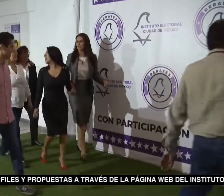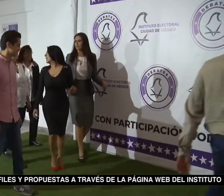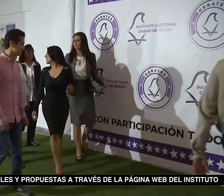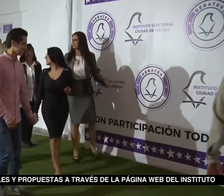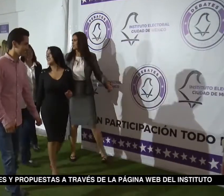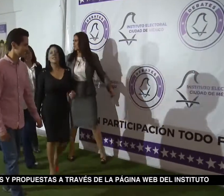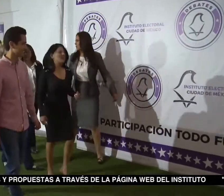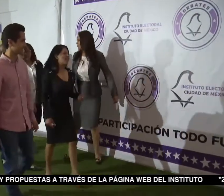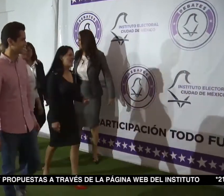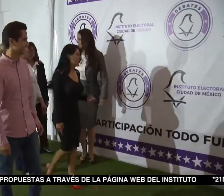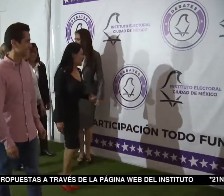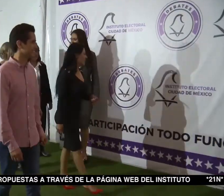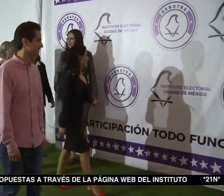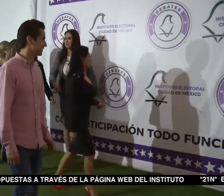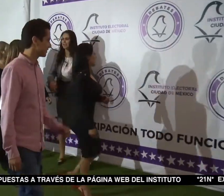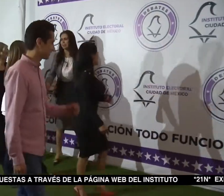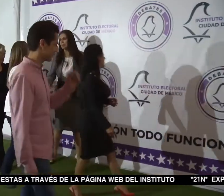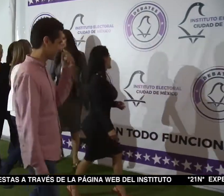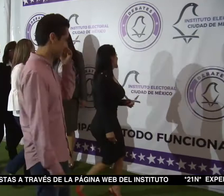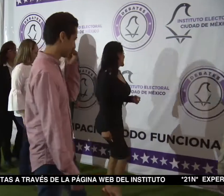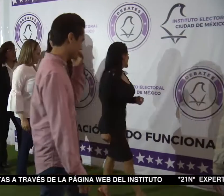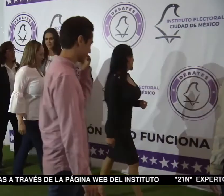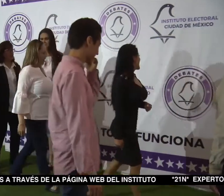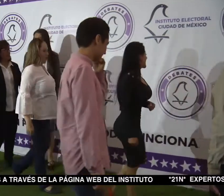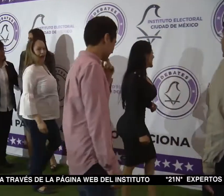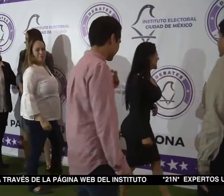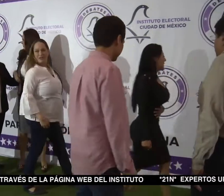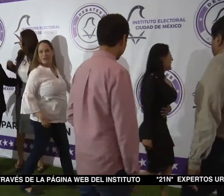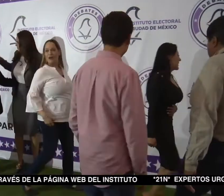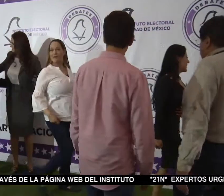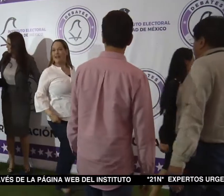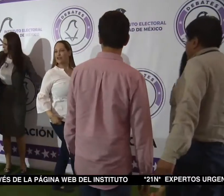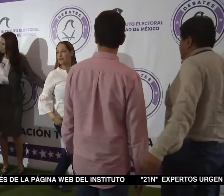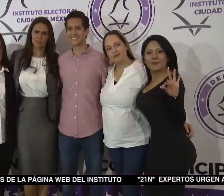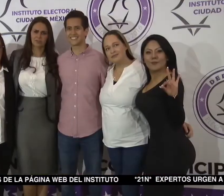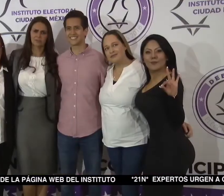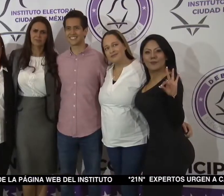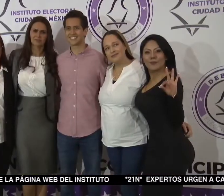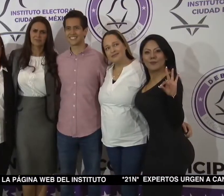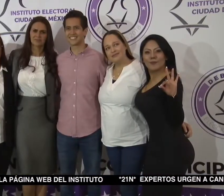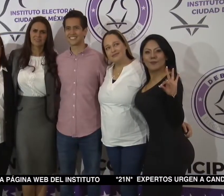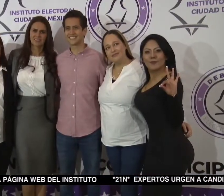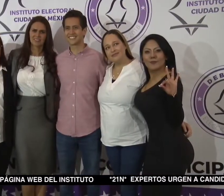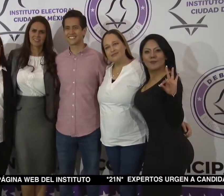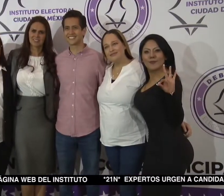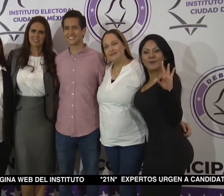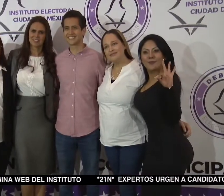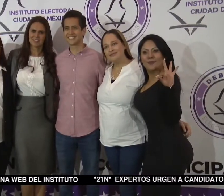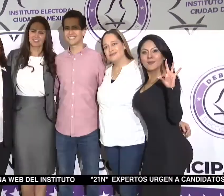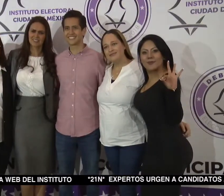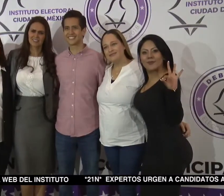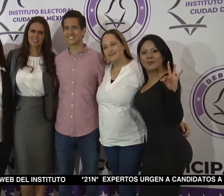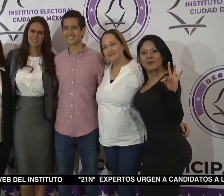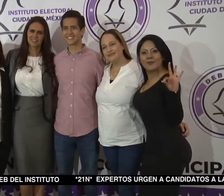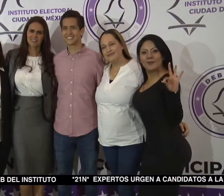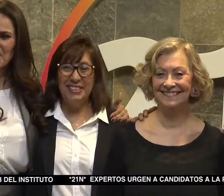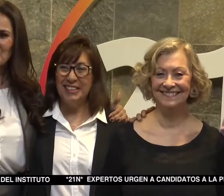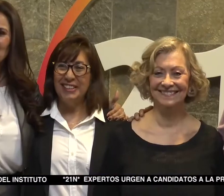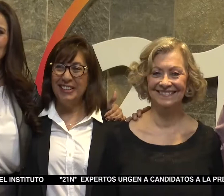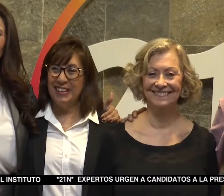este debate, organizado por el Instituto Electoral de la Ciudad de México, el candidato ausente fue Héctor Barrera